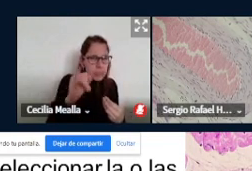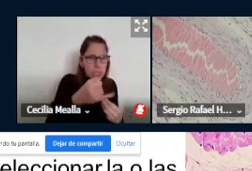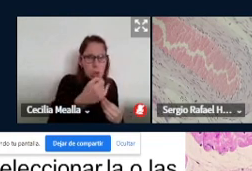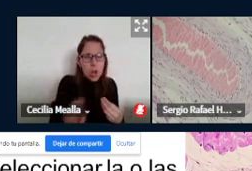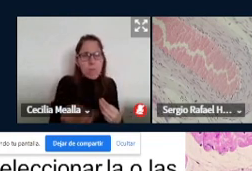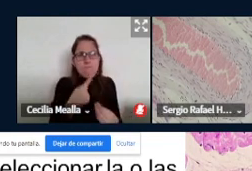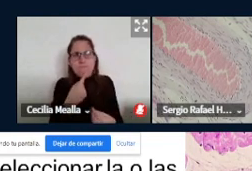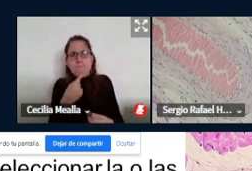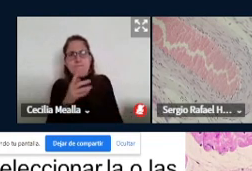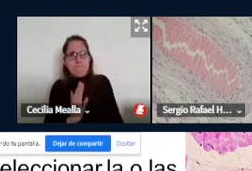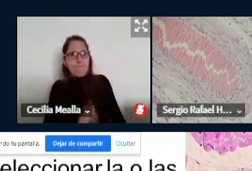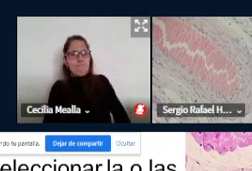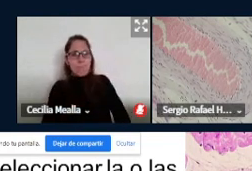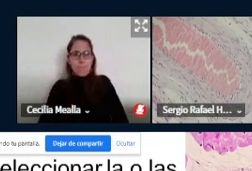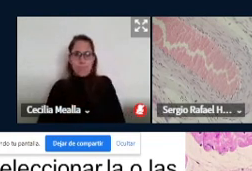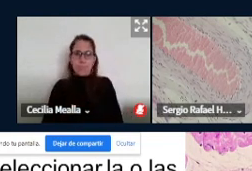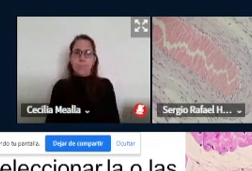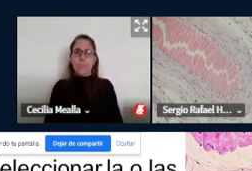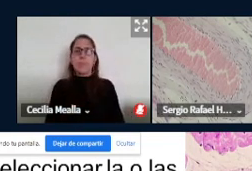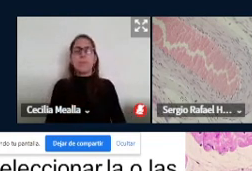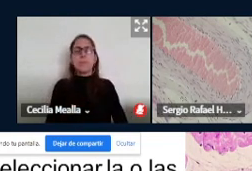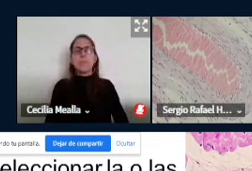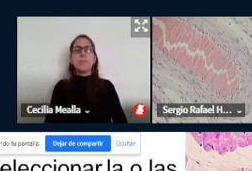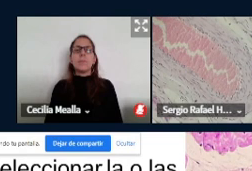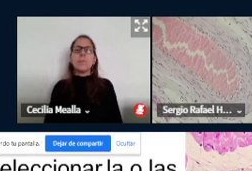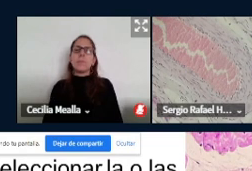abundante glucógeno estas células?